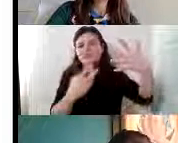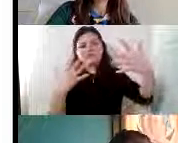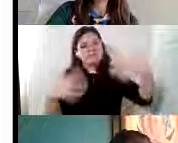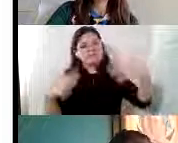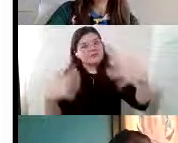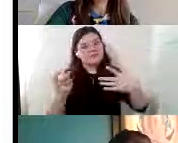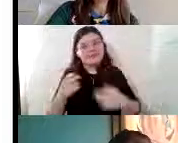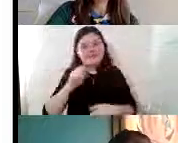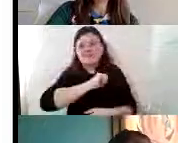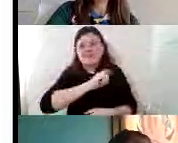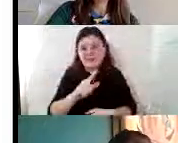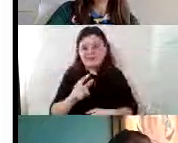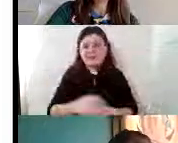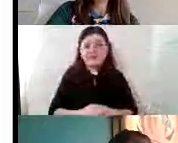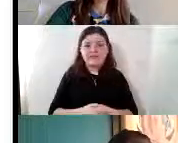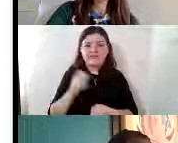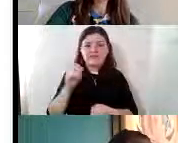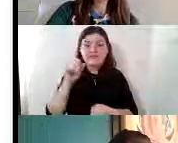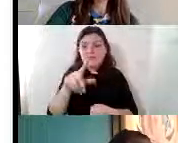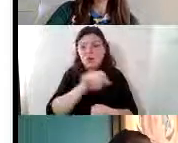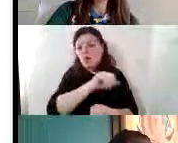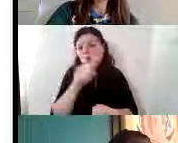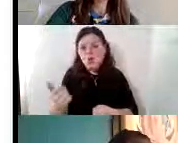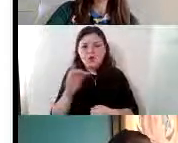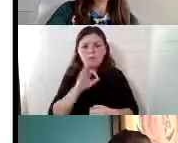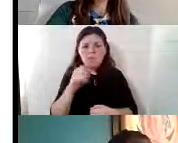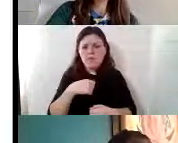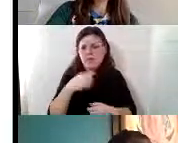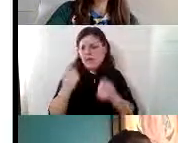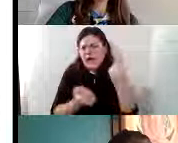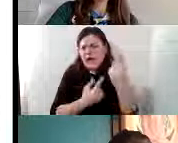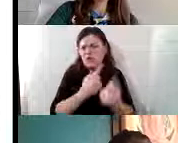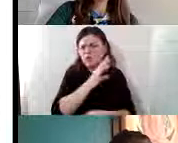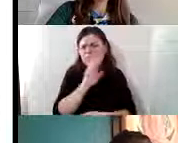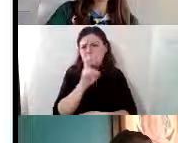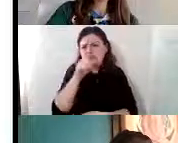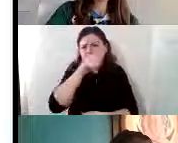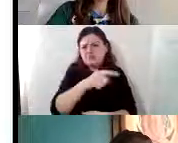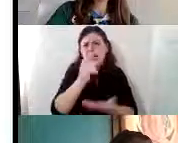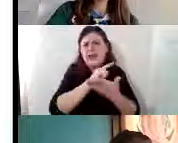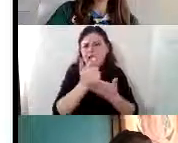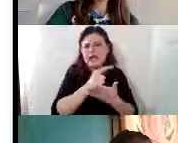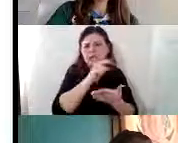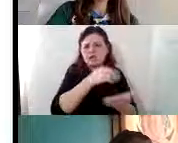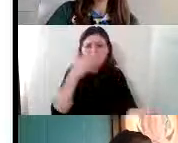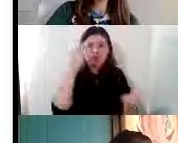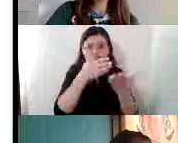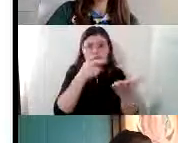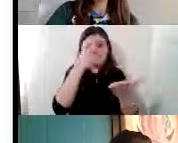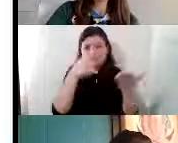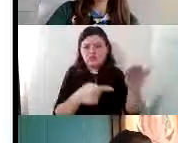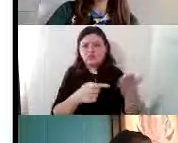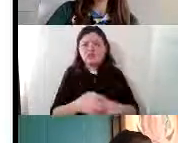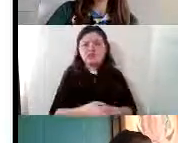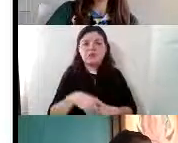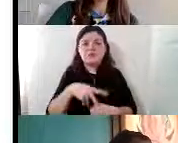muy especiales, y estas son las opciones, o son más bien algunas de las opciones que te da este enfoque de Dime, pero que